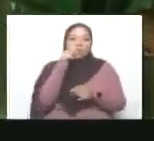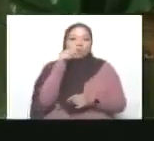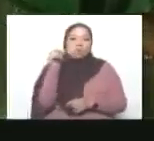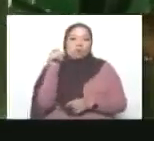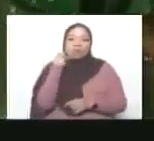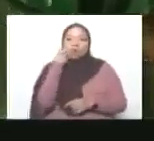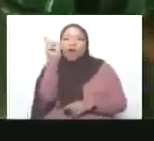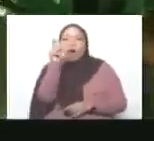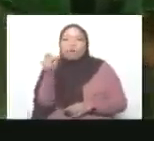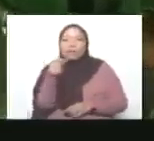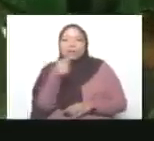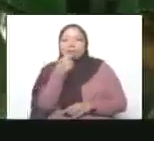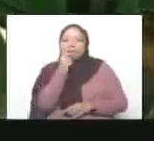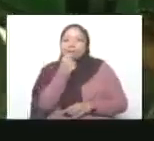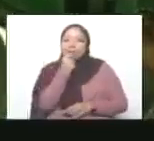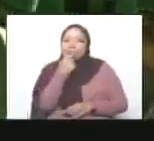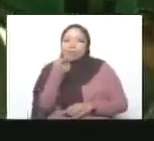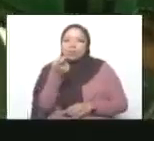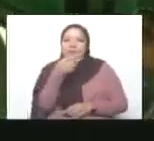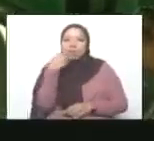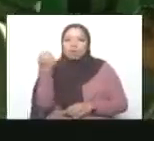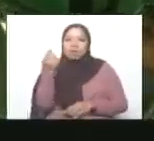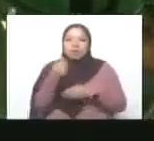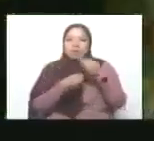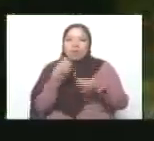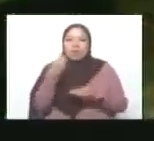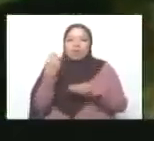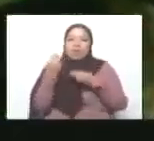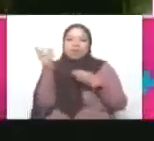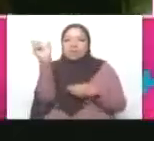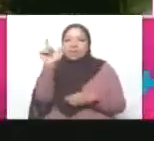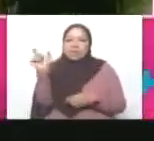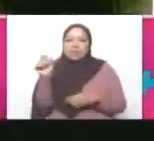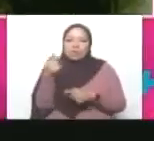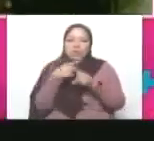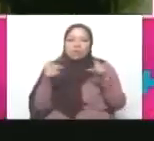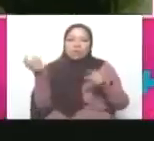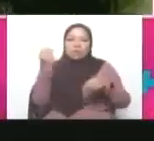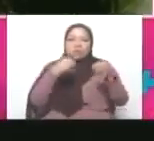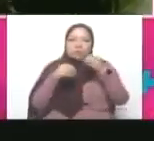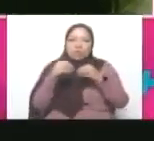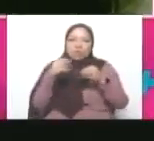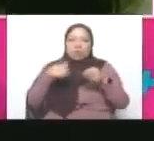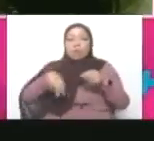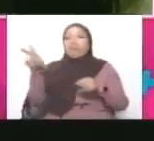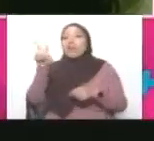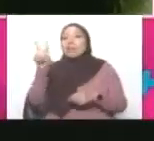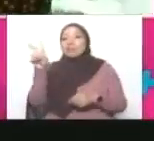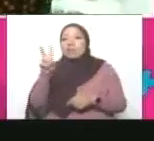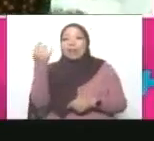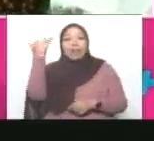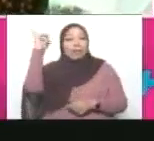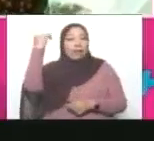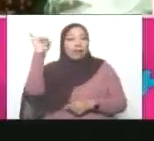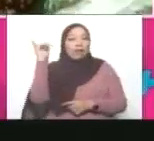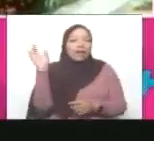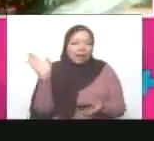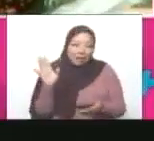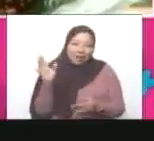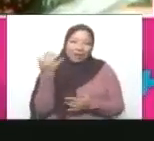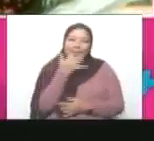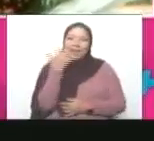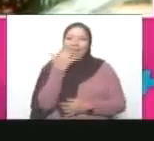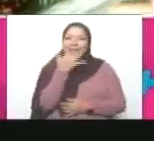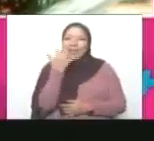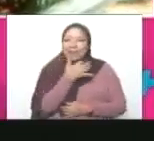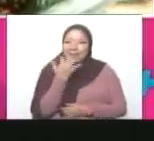rose esiccate, made in Italia, dice... Pero es Made in Yaracuy. Made in Yaracuy. Ah, Made in Venezuela.